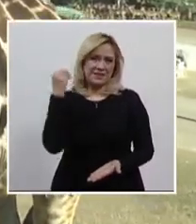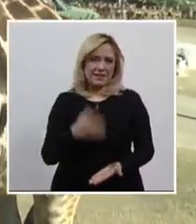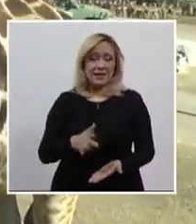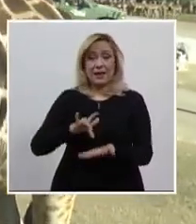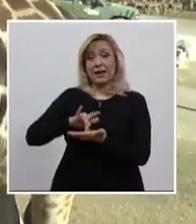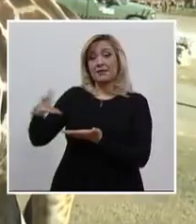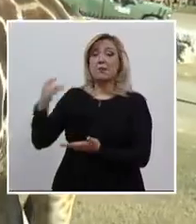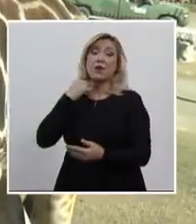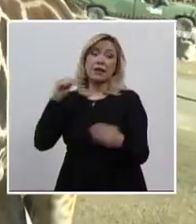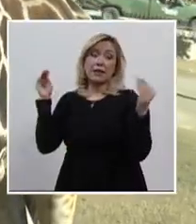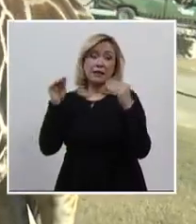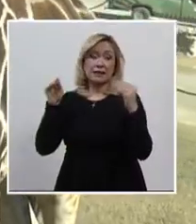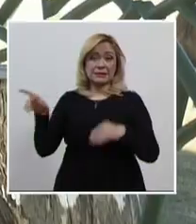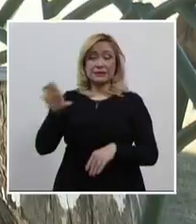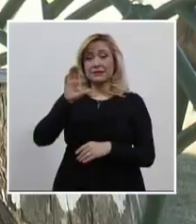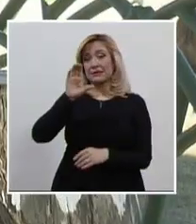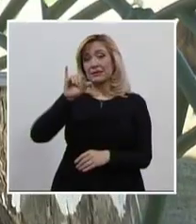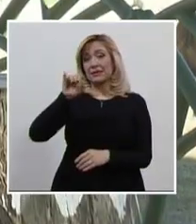Cindy.